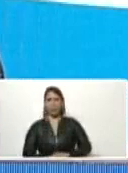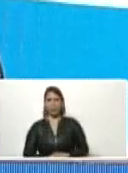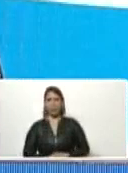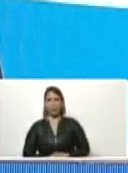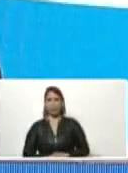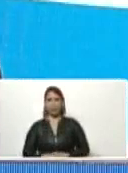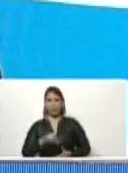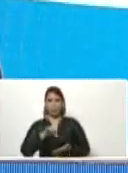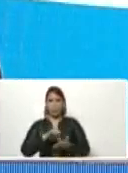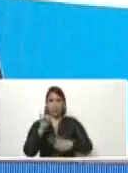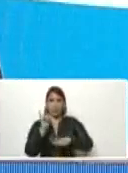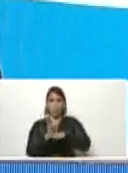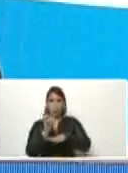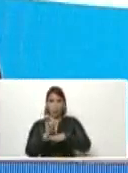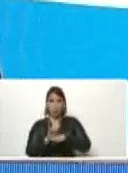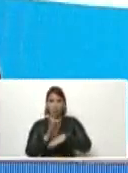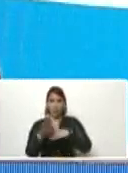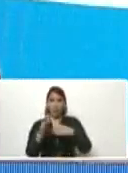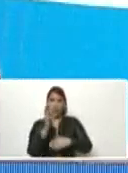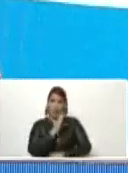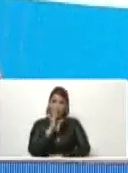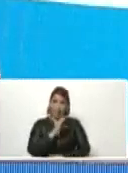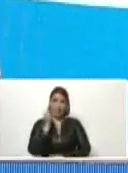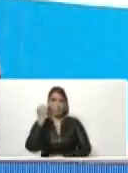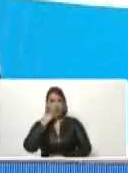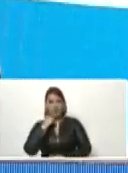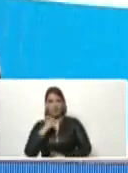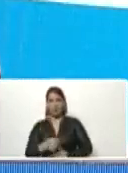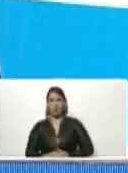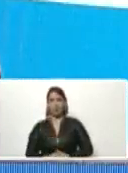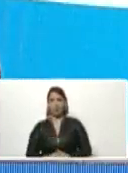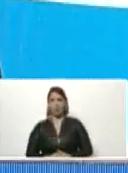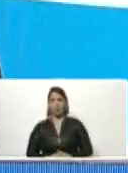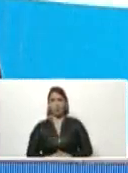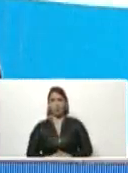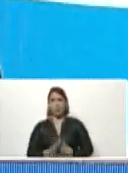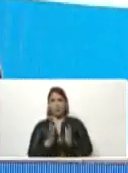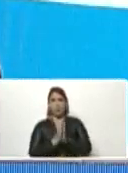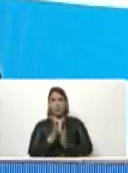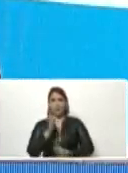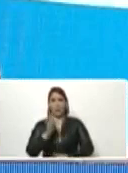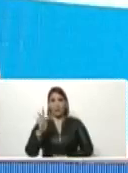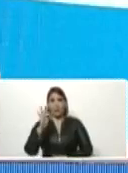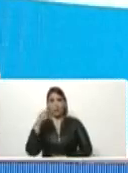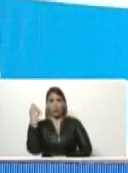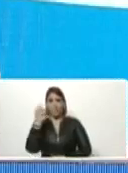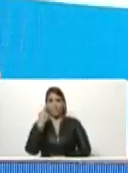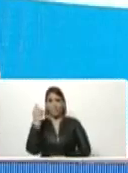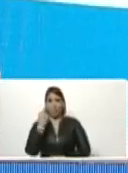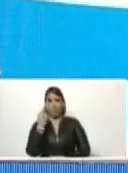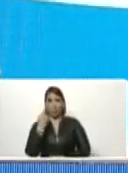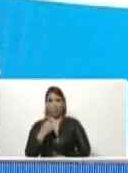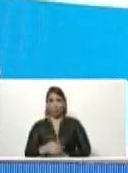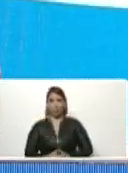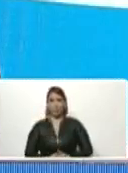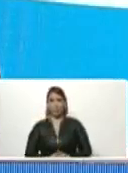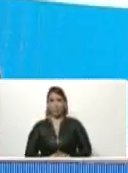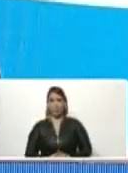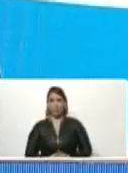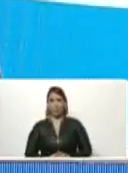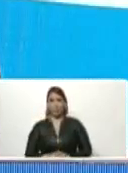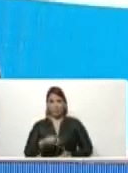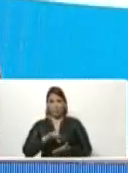Cumaná, desde Caracas, desde Valencia, desde San Fernando de Apure, desde San Cristóbal, desde